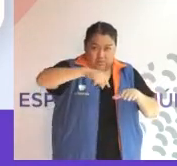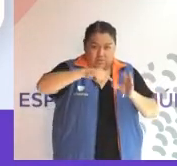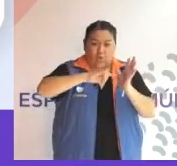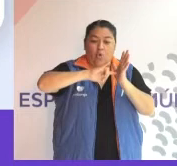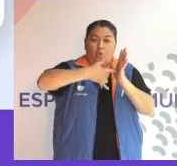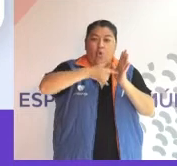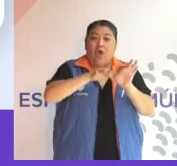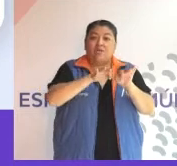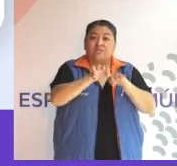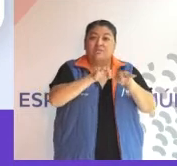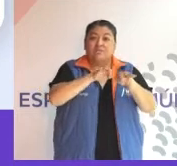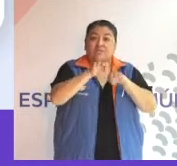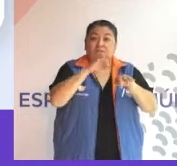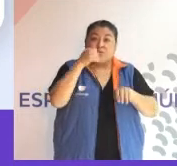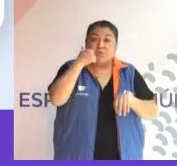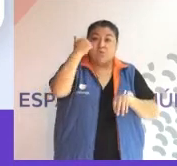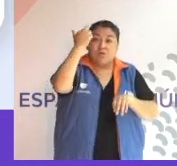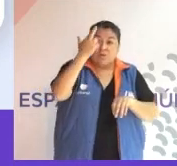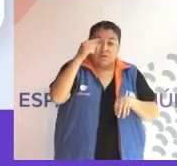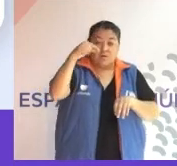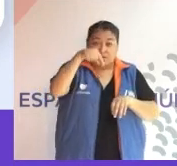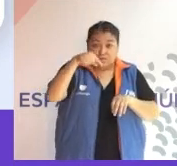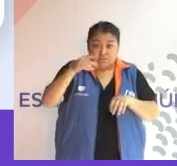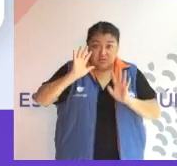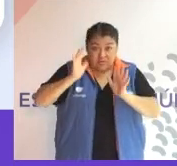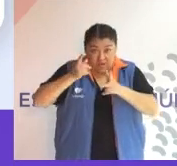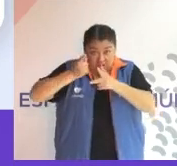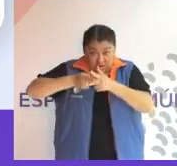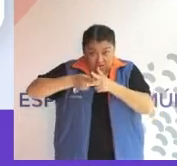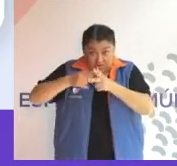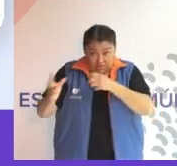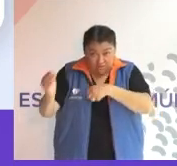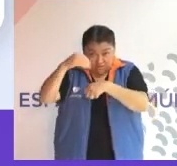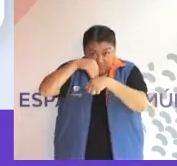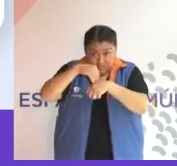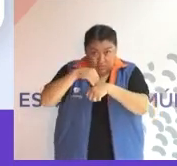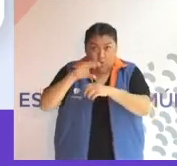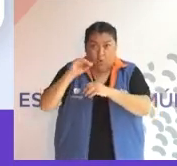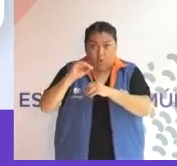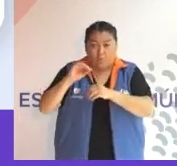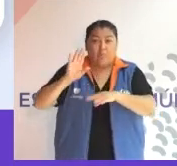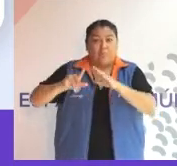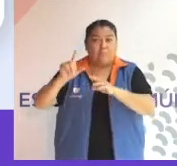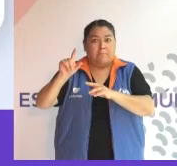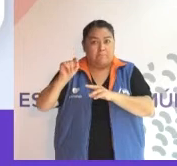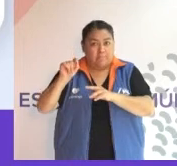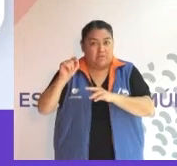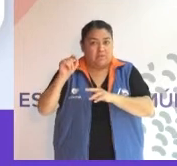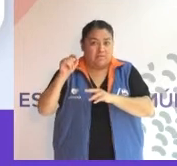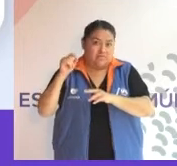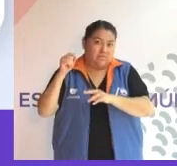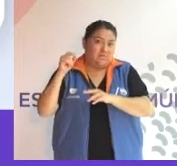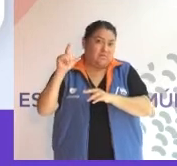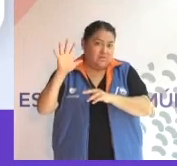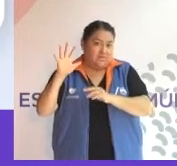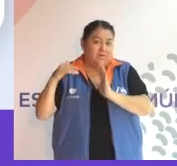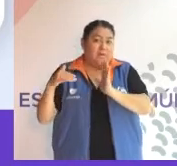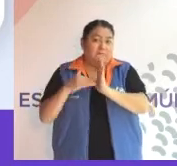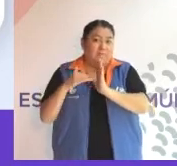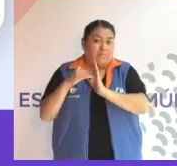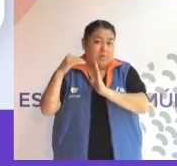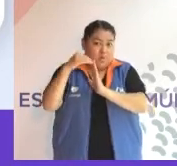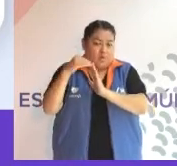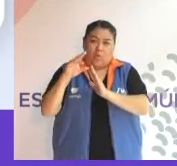ese número se multiplica, se va más hacia arriba. Y bueno, por el otro lado, mencionabas